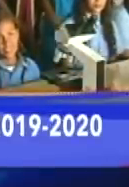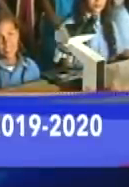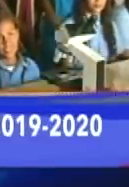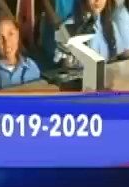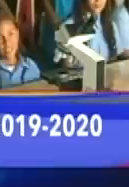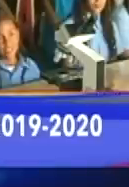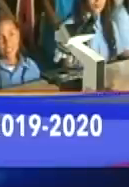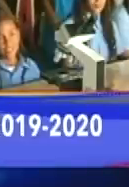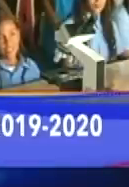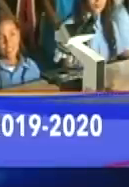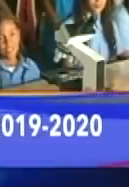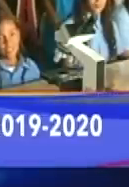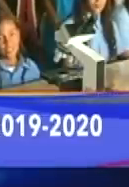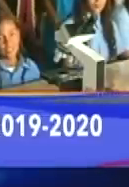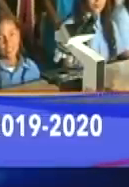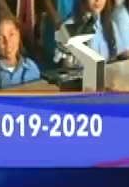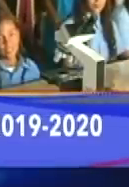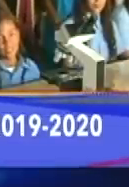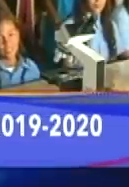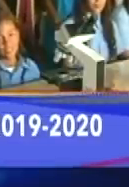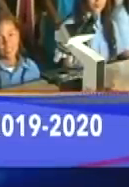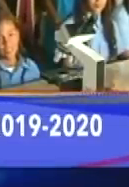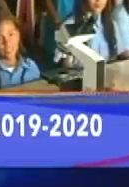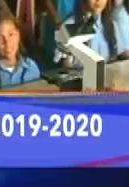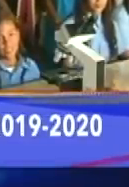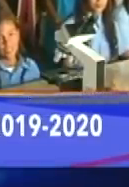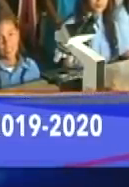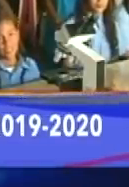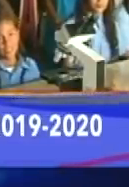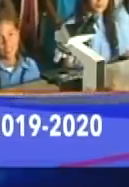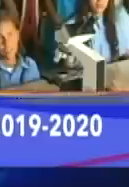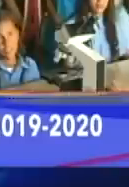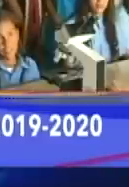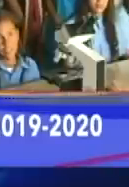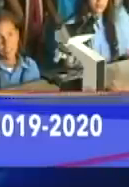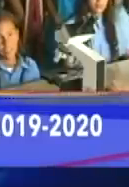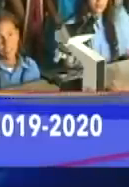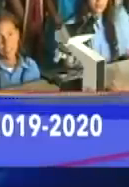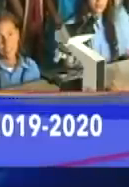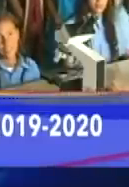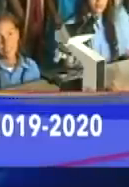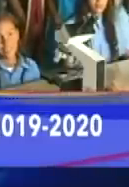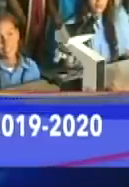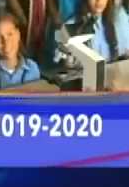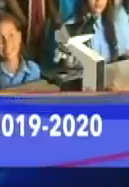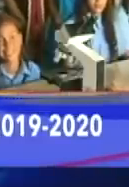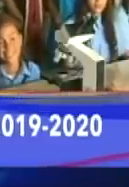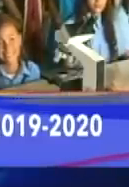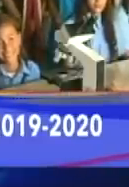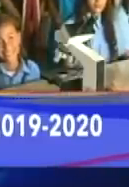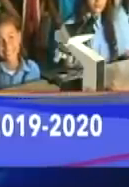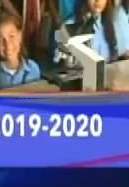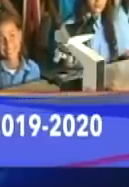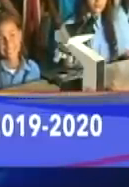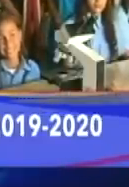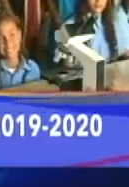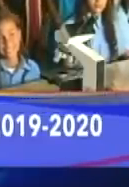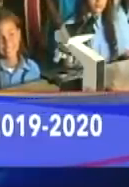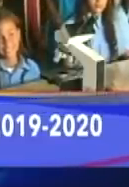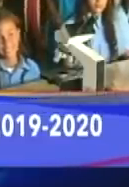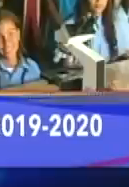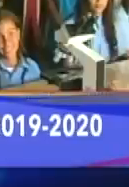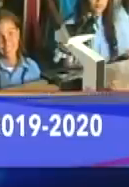tiene cara de directora y autoridad de directora sé que no va a fallar yo sé que va a estar al frente